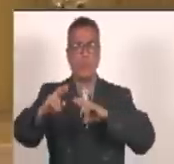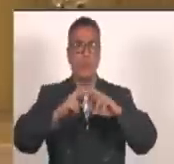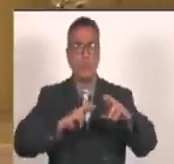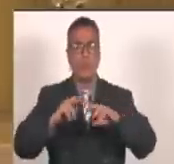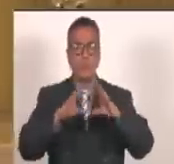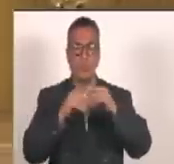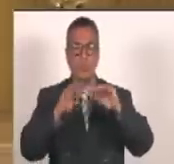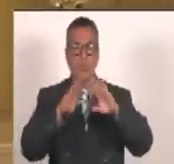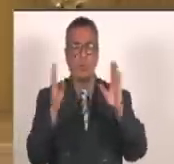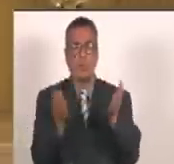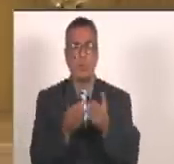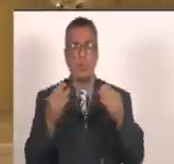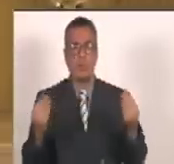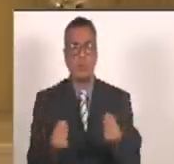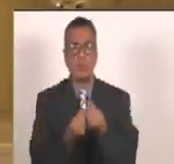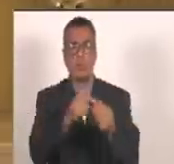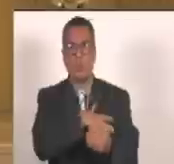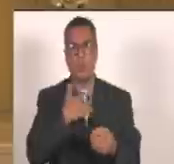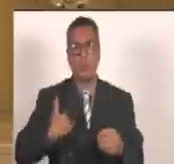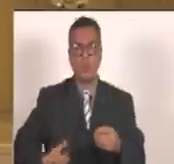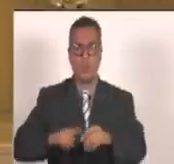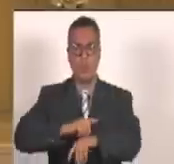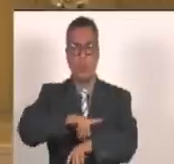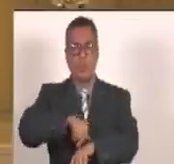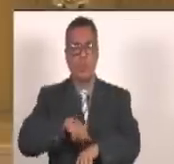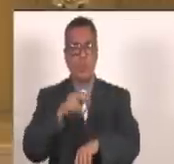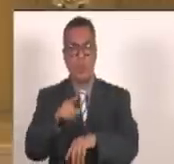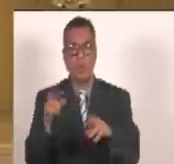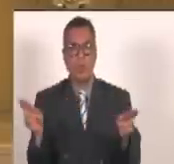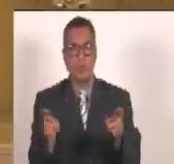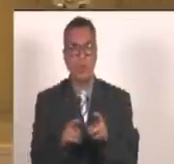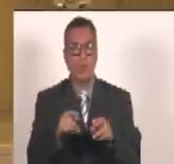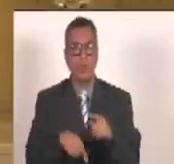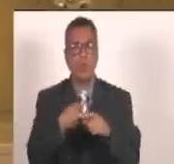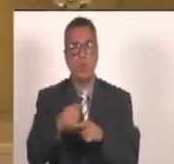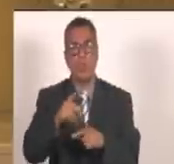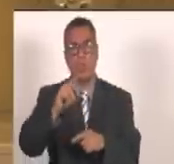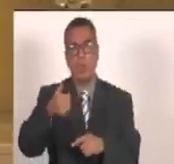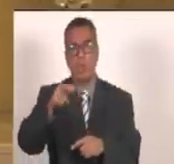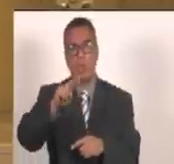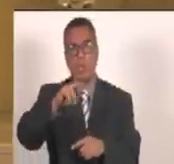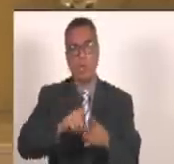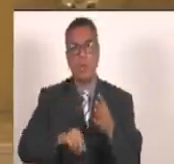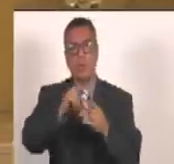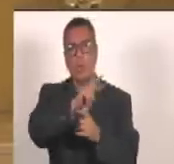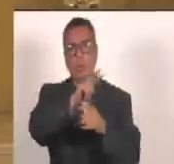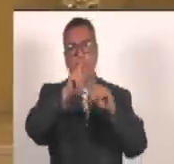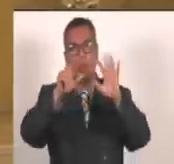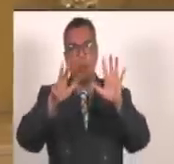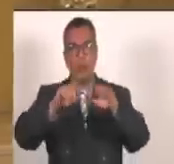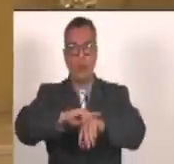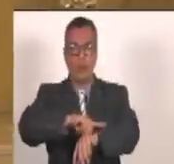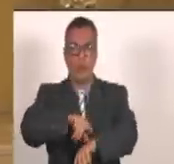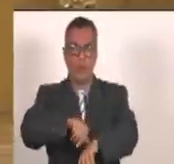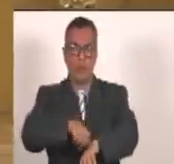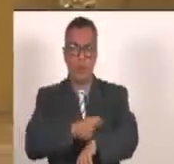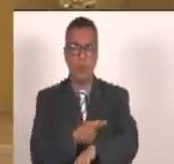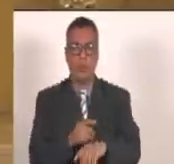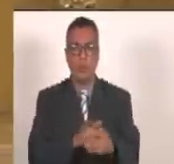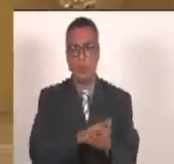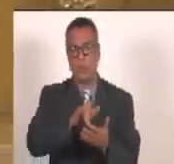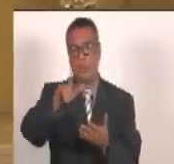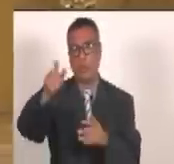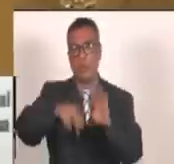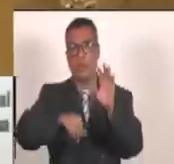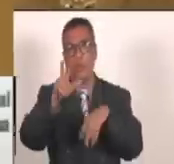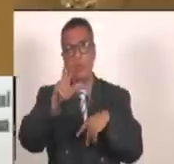relaciones con el mundo y con China. Luego, para hacerlo corto, nos fuimos hasta Argelia, 28 horas de vuelo.